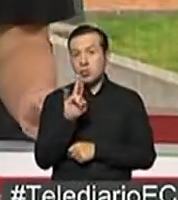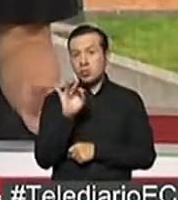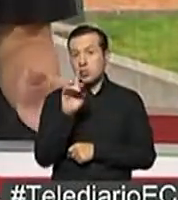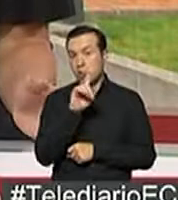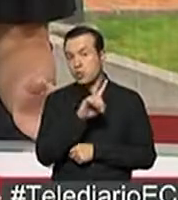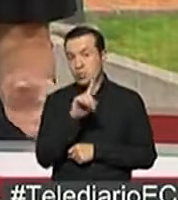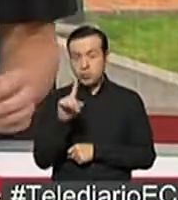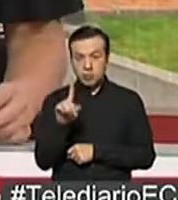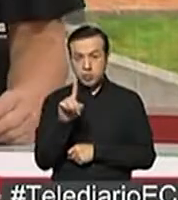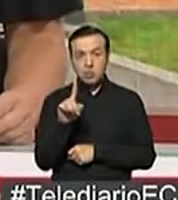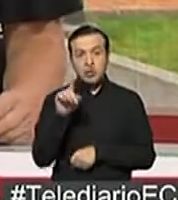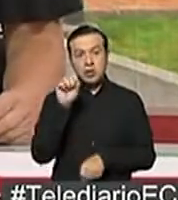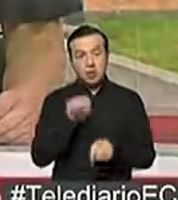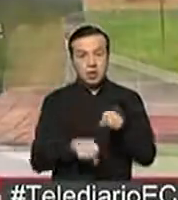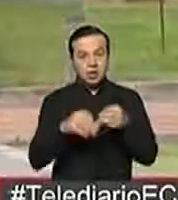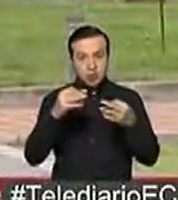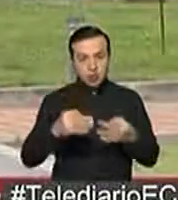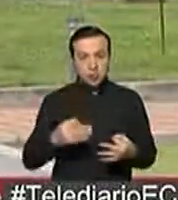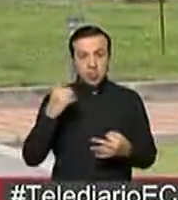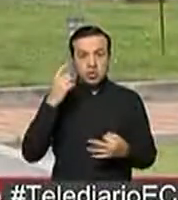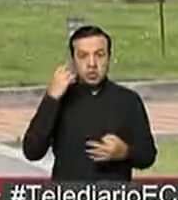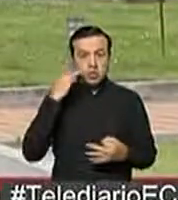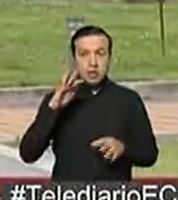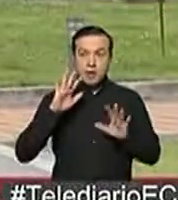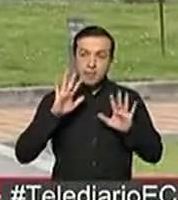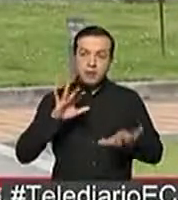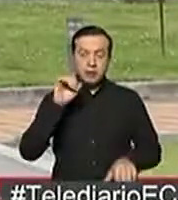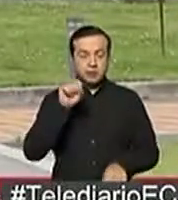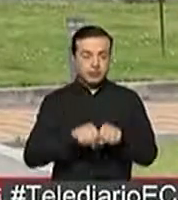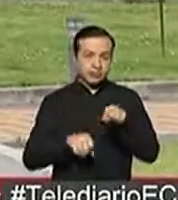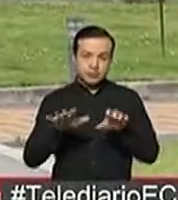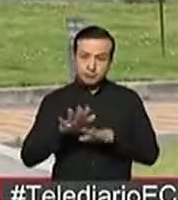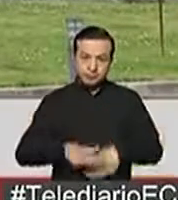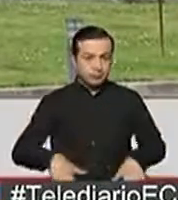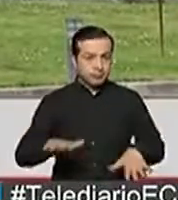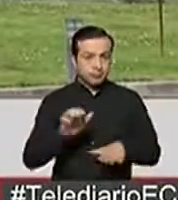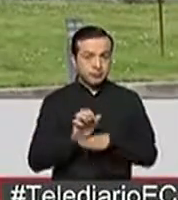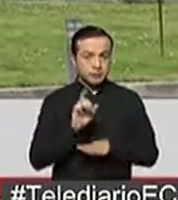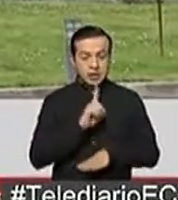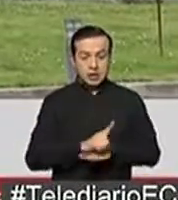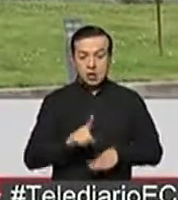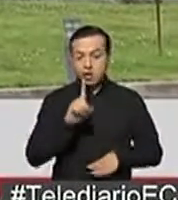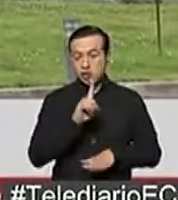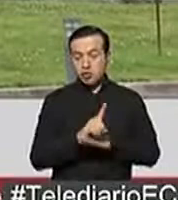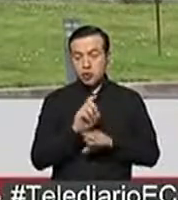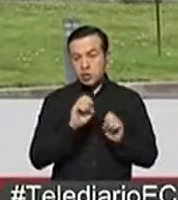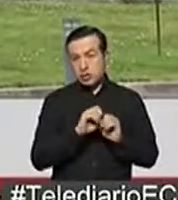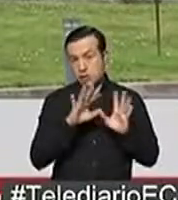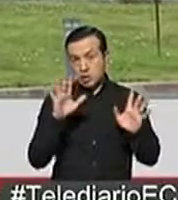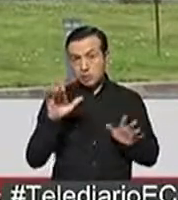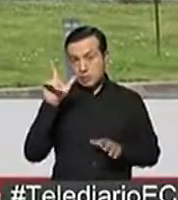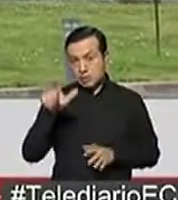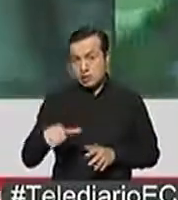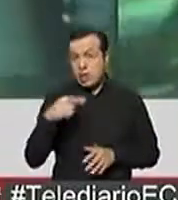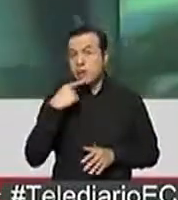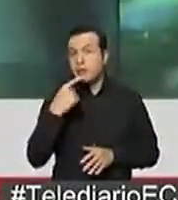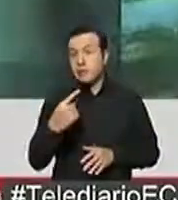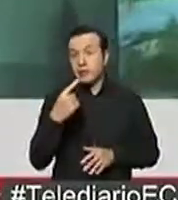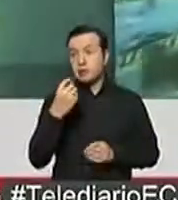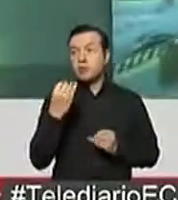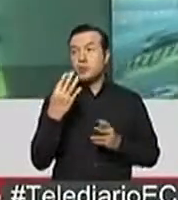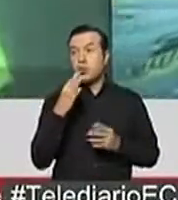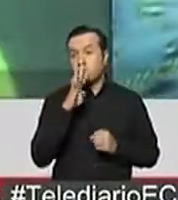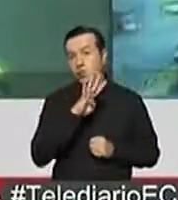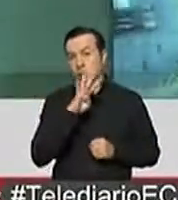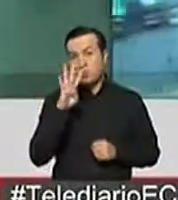EQ911 fueron afectadas durante los 11 días de manifestaciones de escala nacional. El director general de la institución aseguró que de este número,